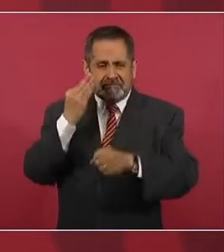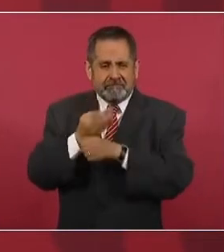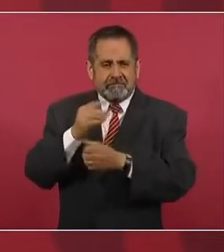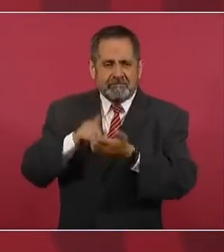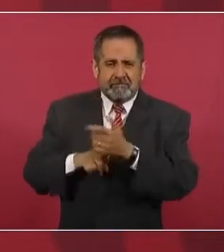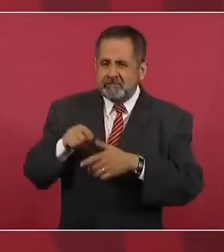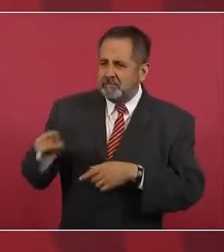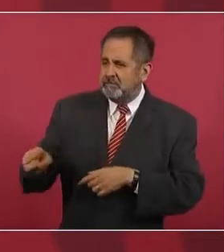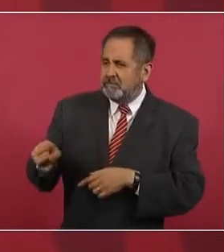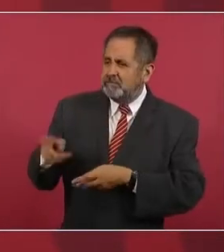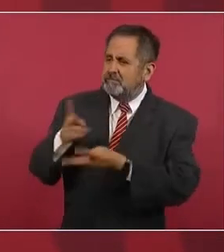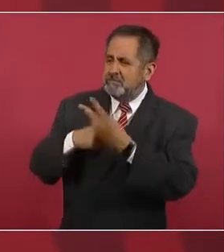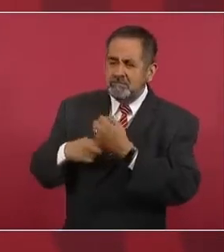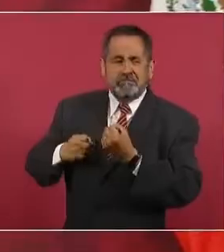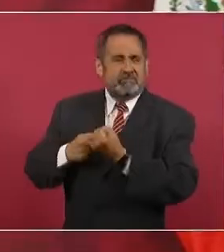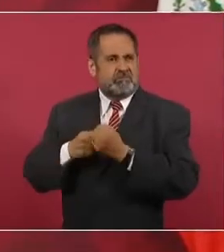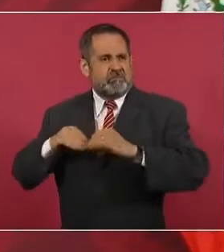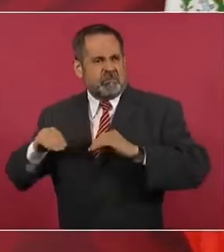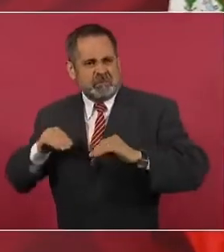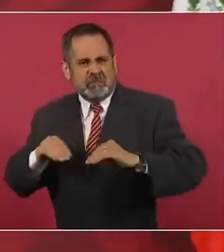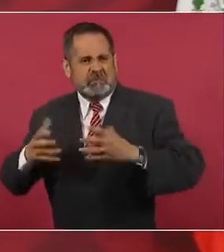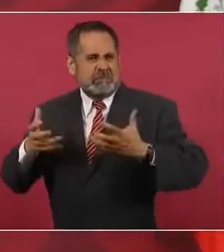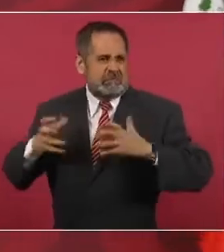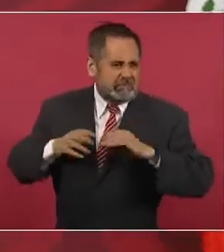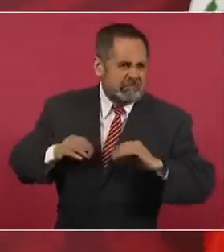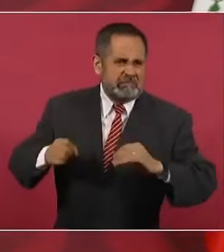la levadura de los movimientos.